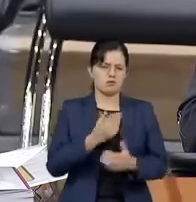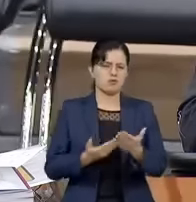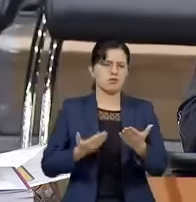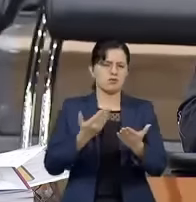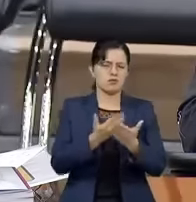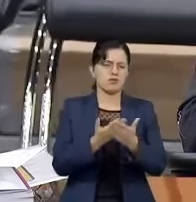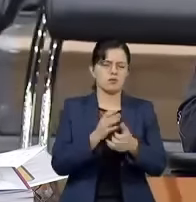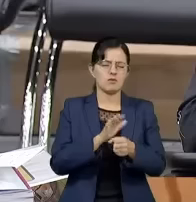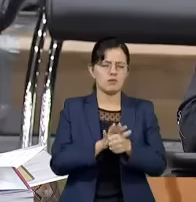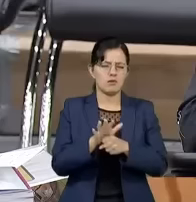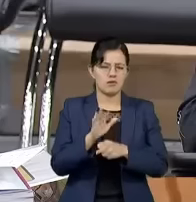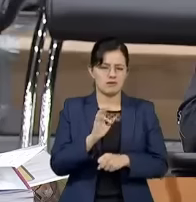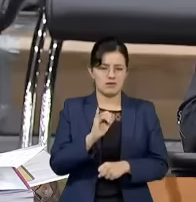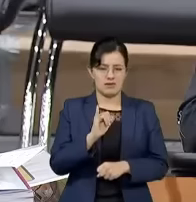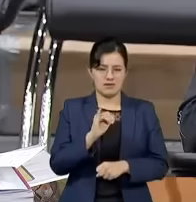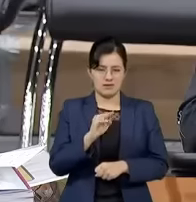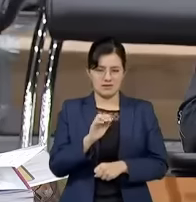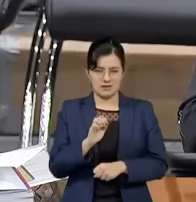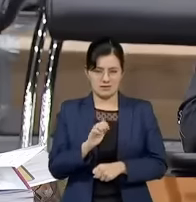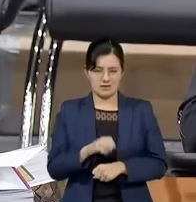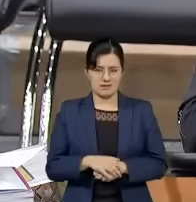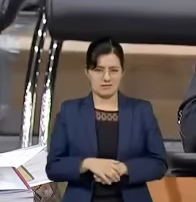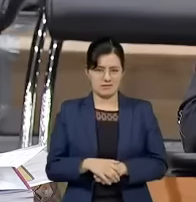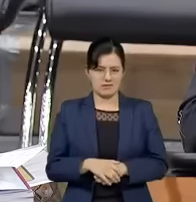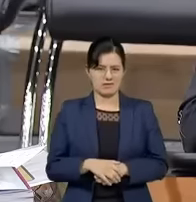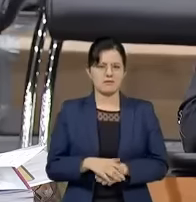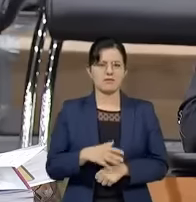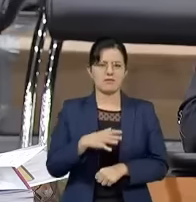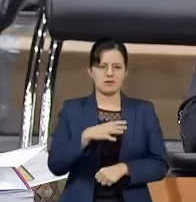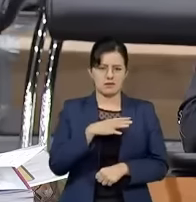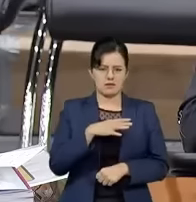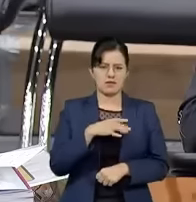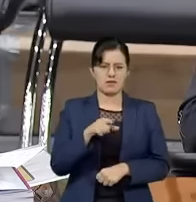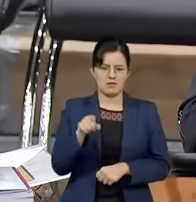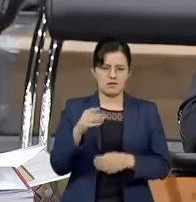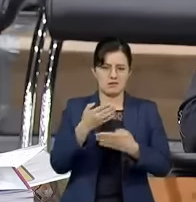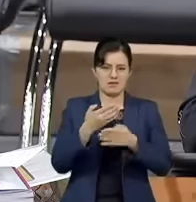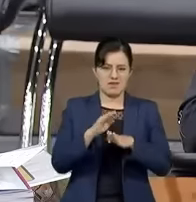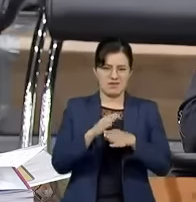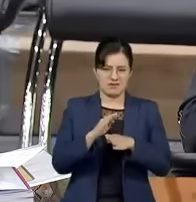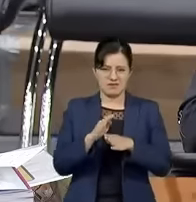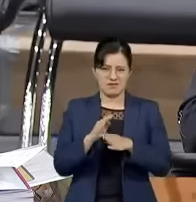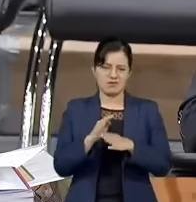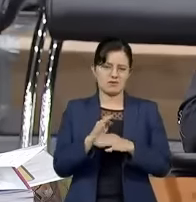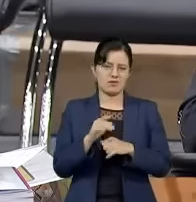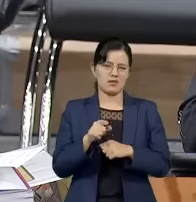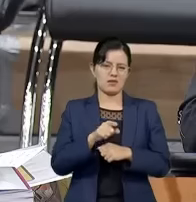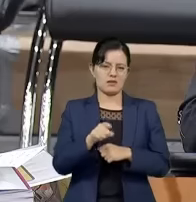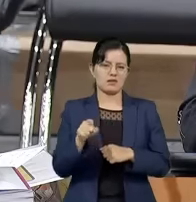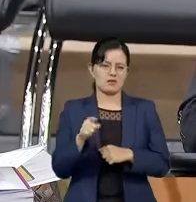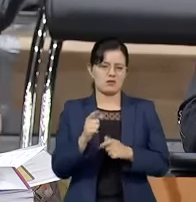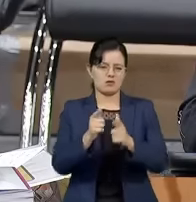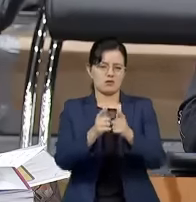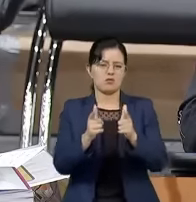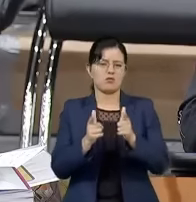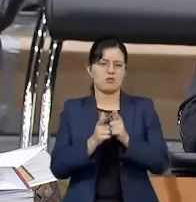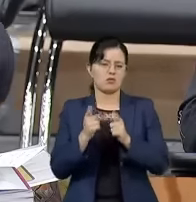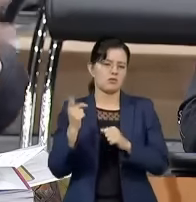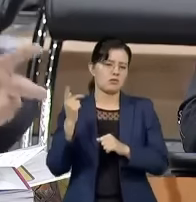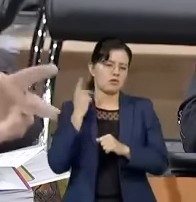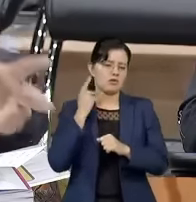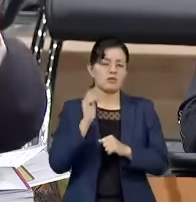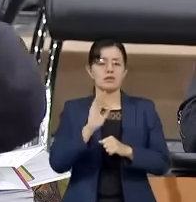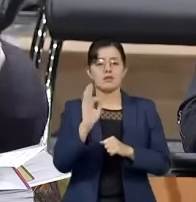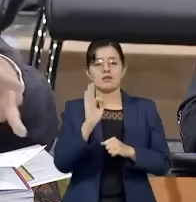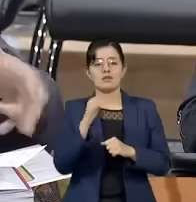es que el INE tuviera la chequera de los partidos en tiempos de campaña electoral si nosotros